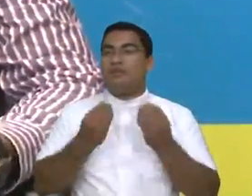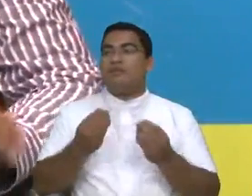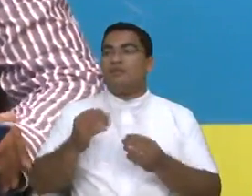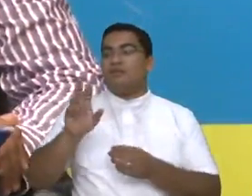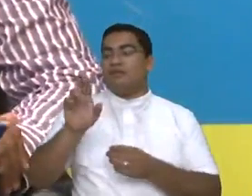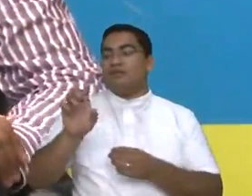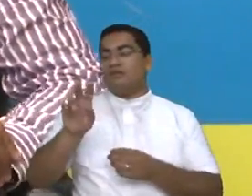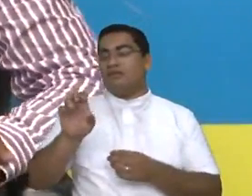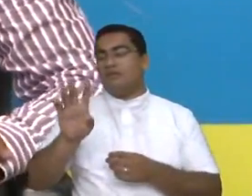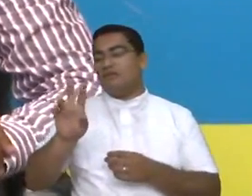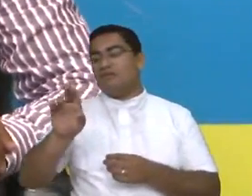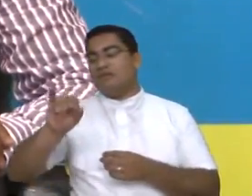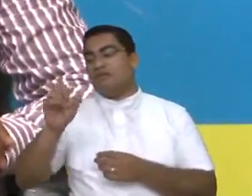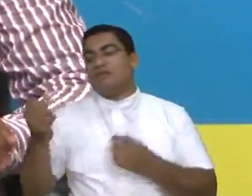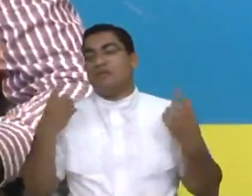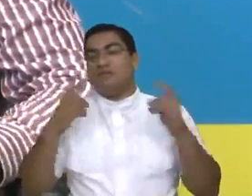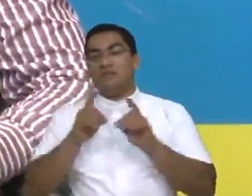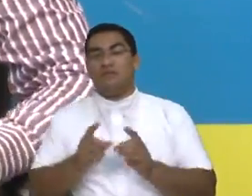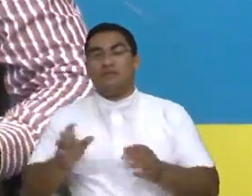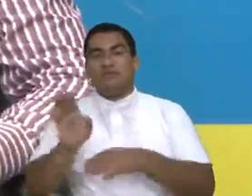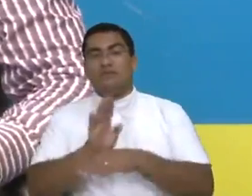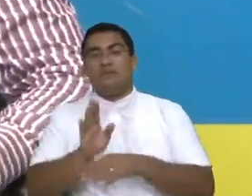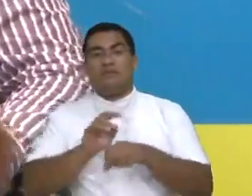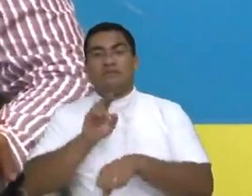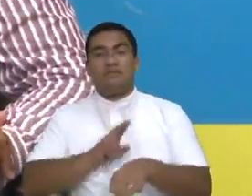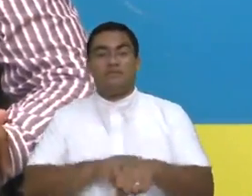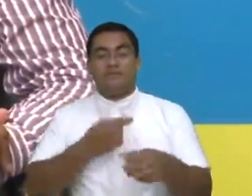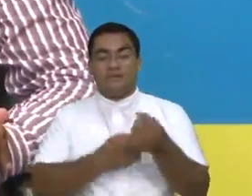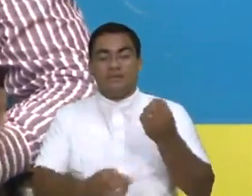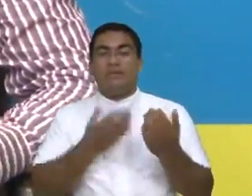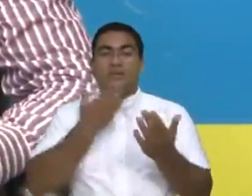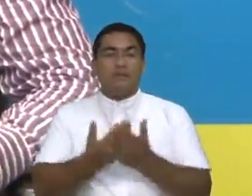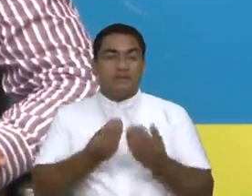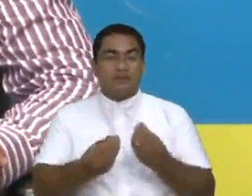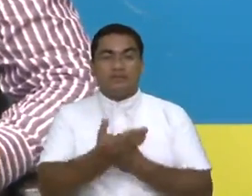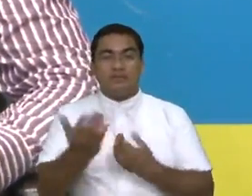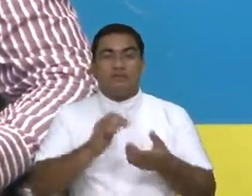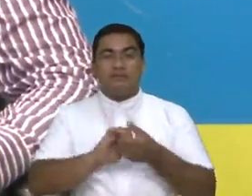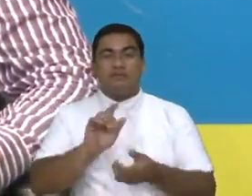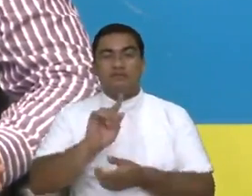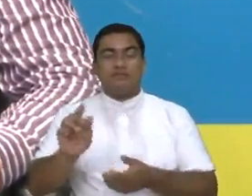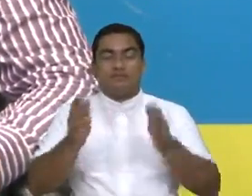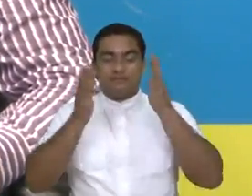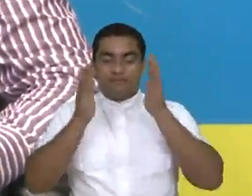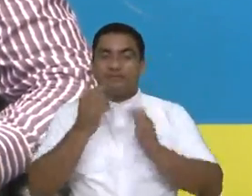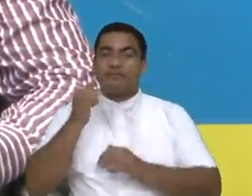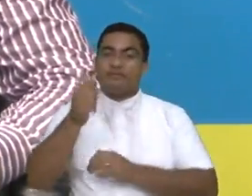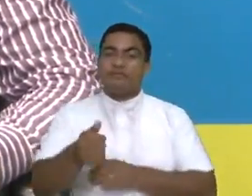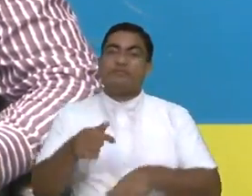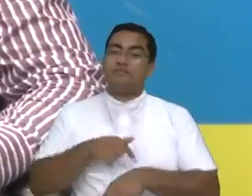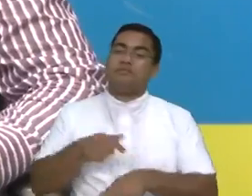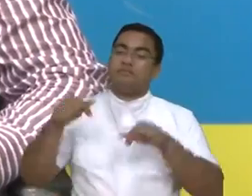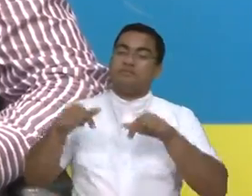Berrío, director del Banco Nacional de Sangre. Gracias a usted, amigo televidente, también por su sintonía. Le esperamos el día de mañana a esta